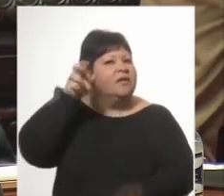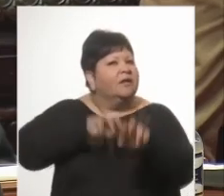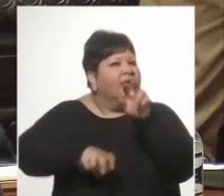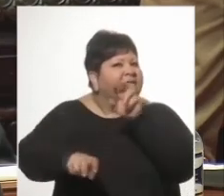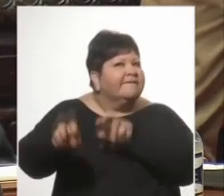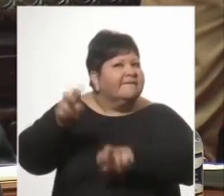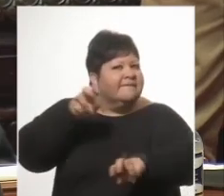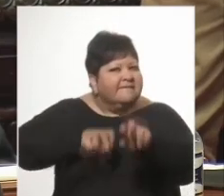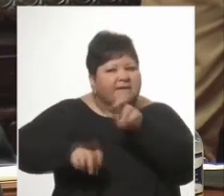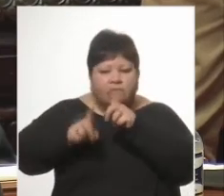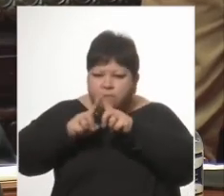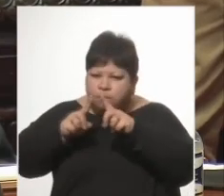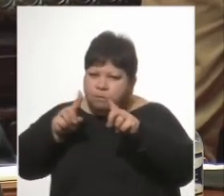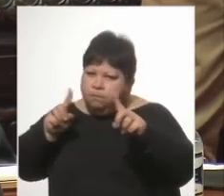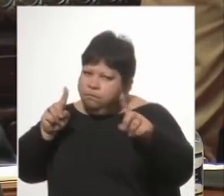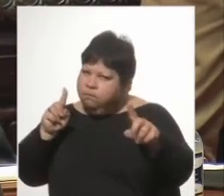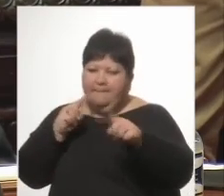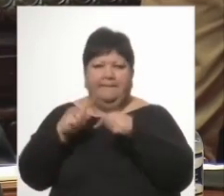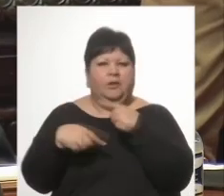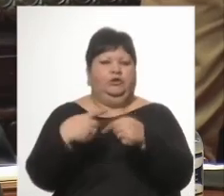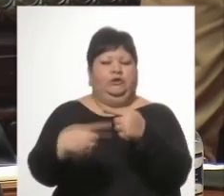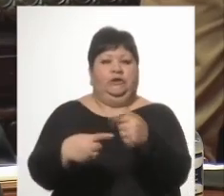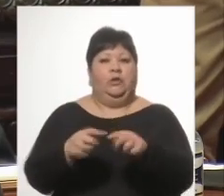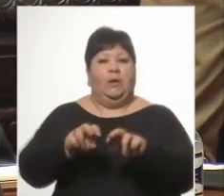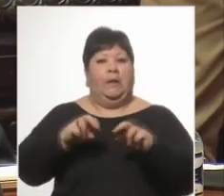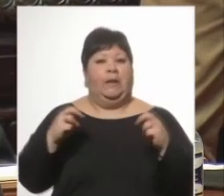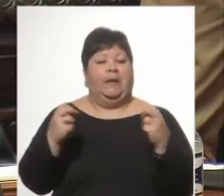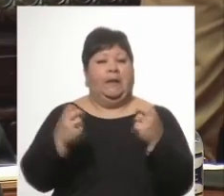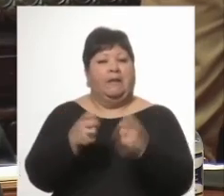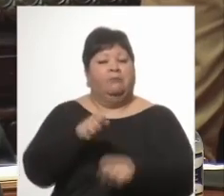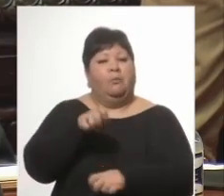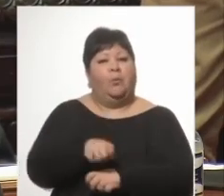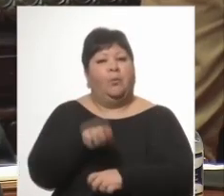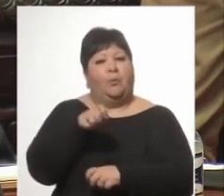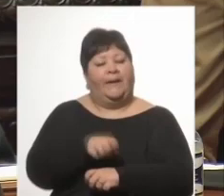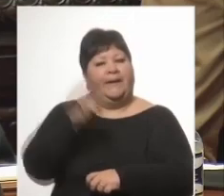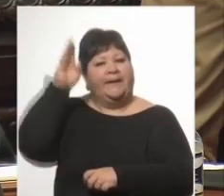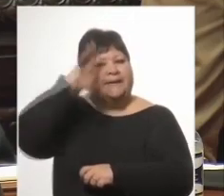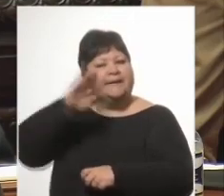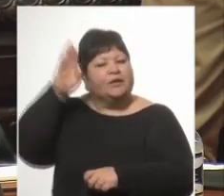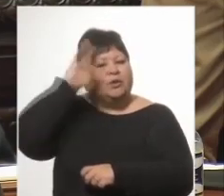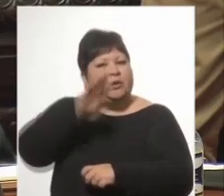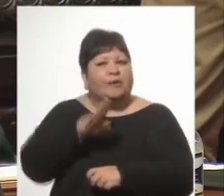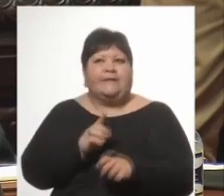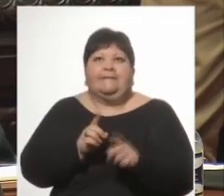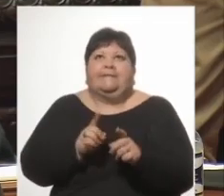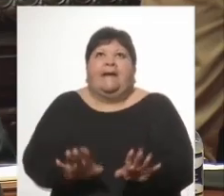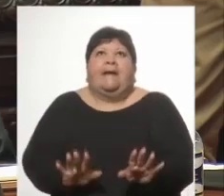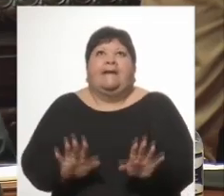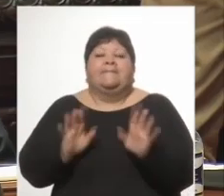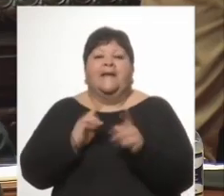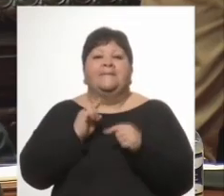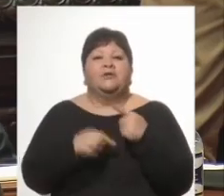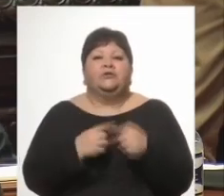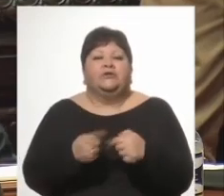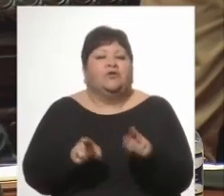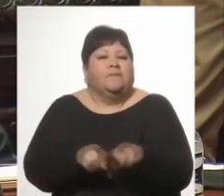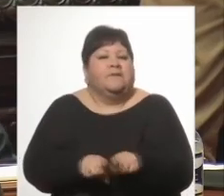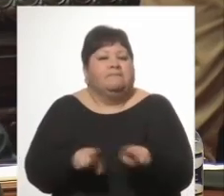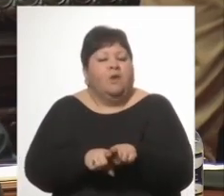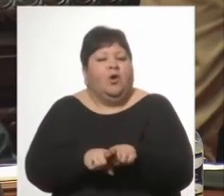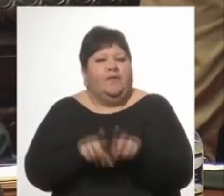alargar el proceso de los tribunales de honor y tal vez se cayera en el riesgo de que ocurriera lo mismo que había ocurrido con el Tribunal de